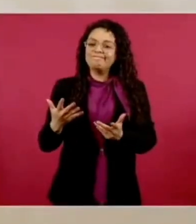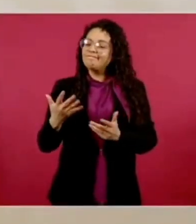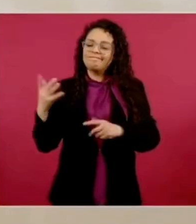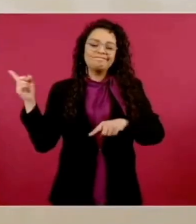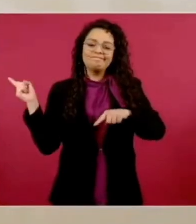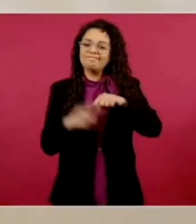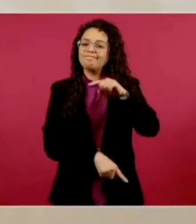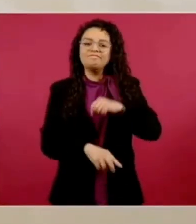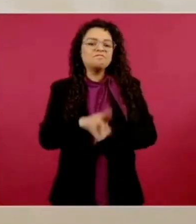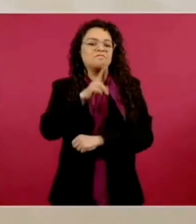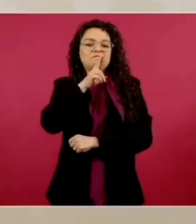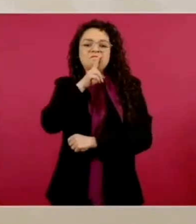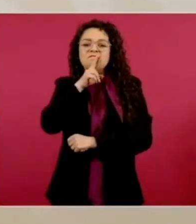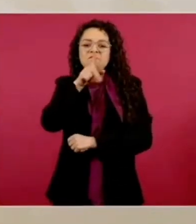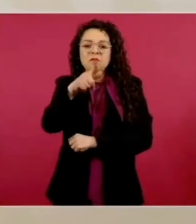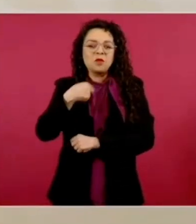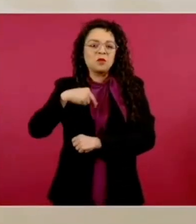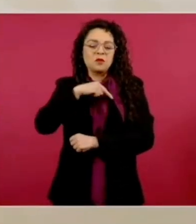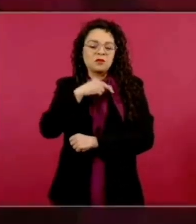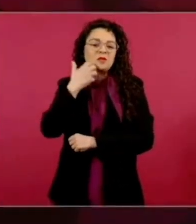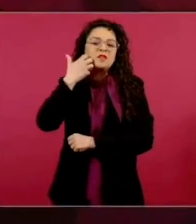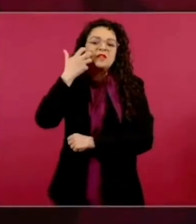quitarlo.